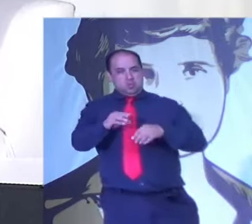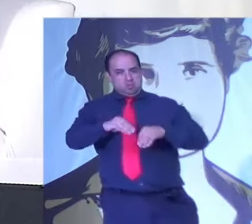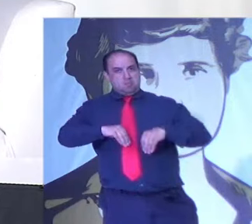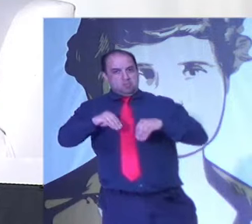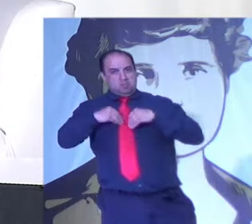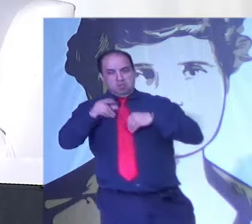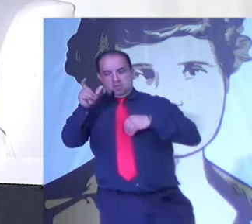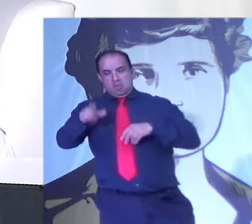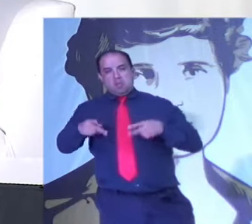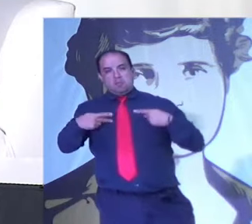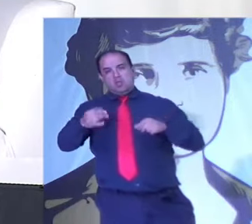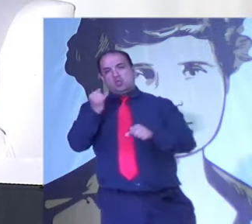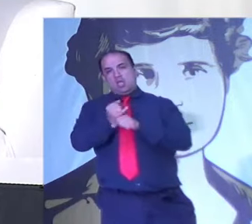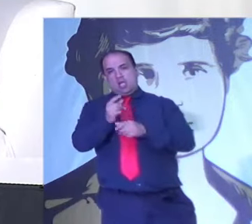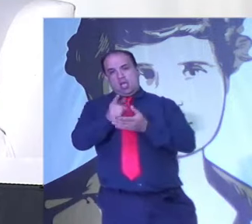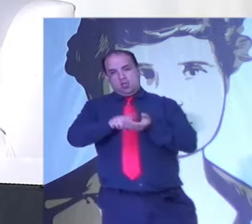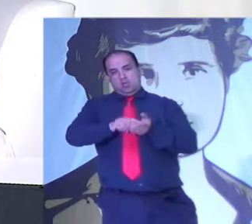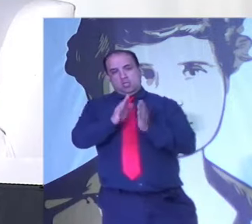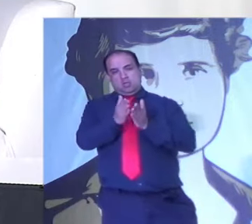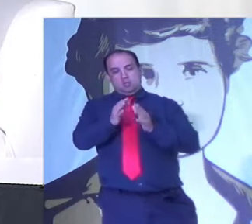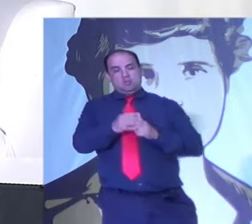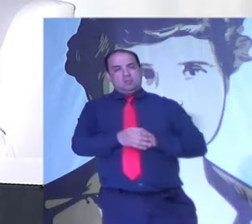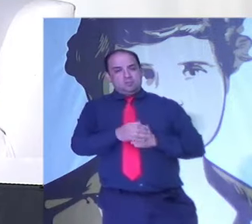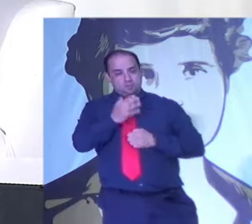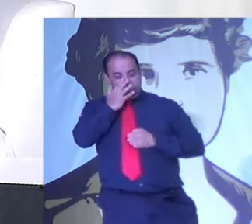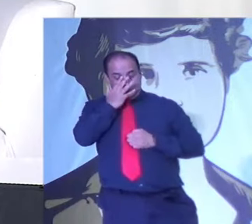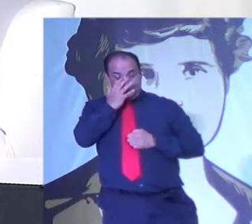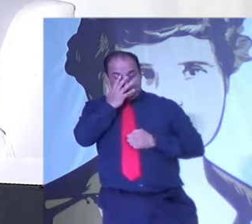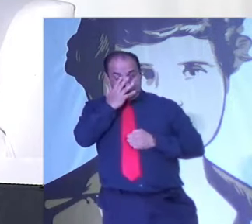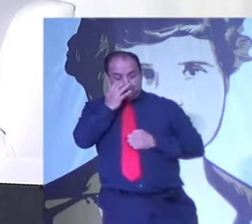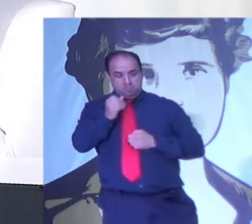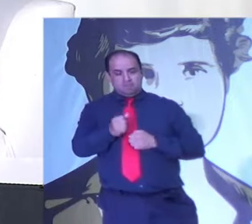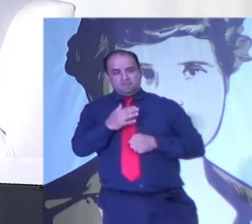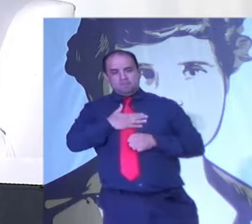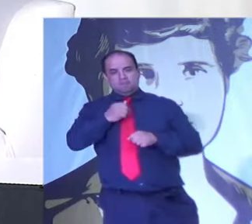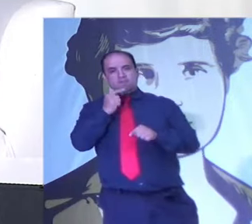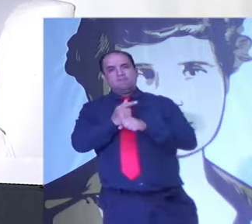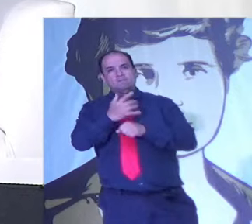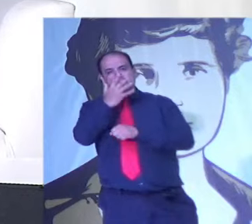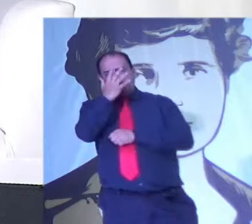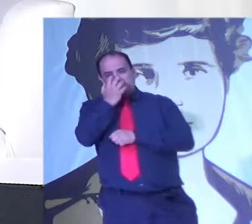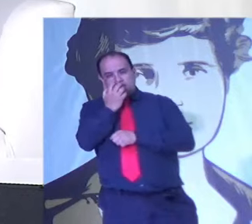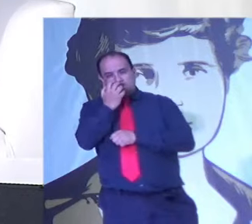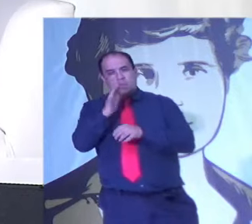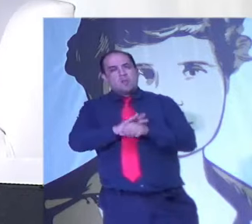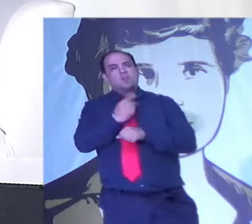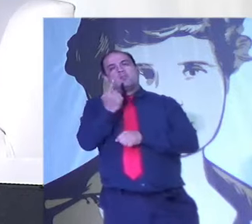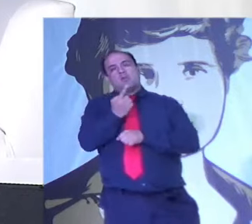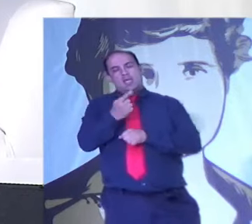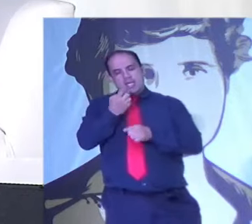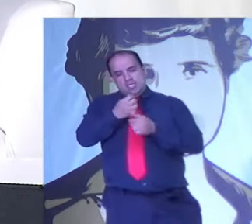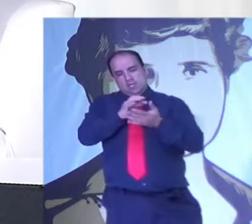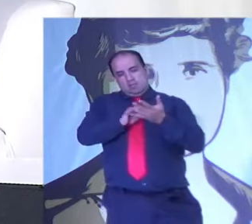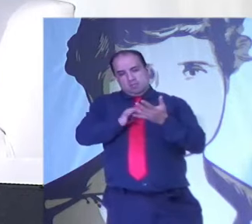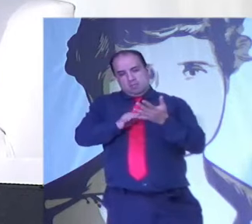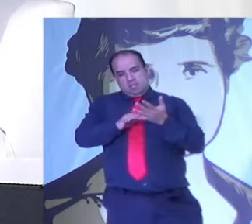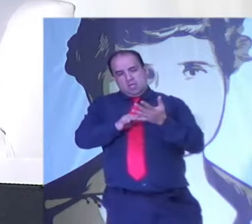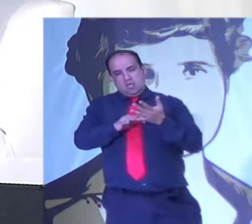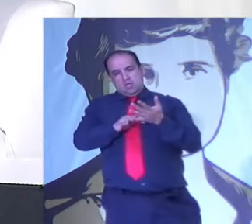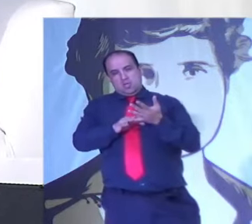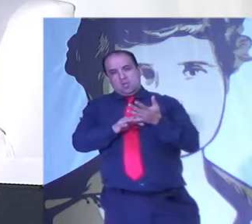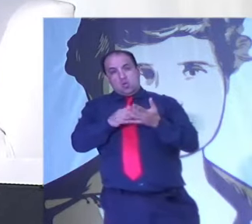Pues la verdad sí, yo no me he dado cuenta que es triste, porque como ya les dije, este cuento lo leo en público y voy